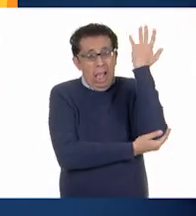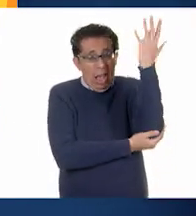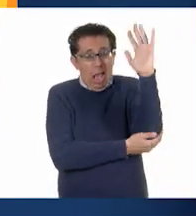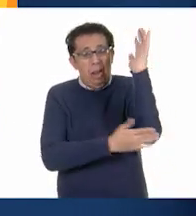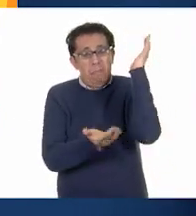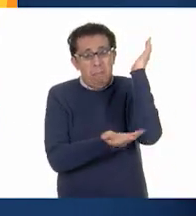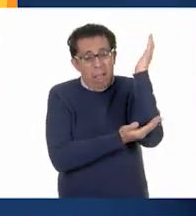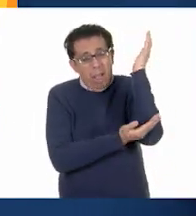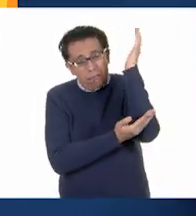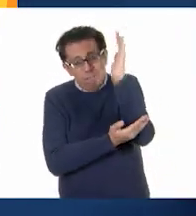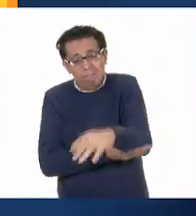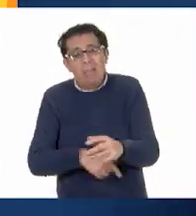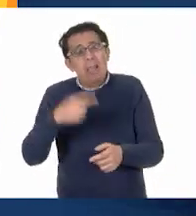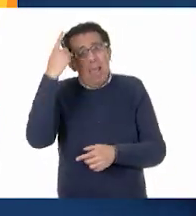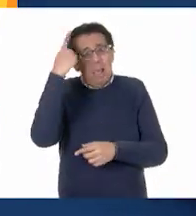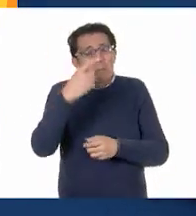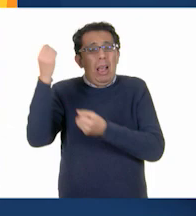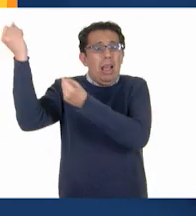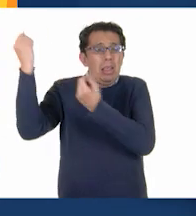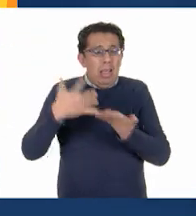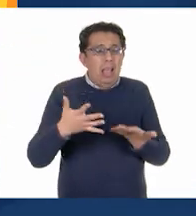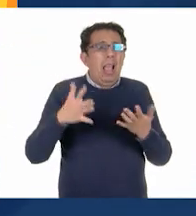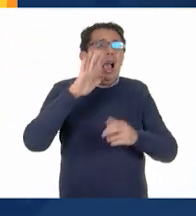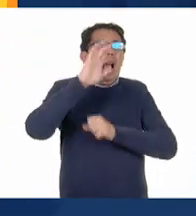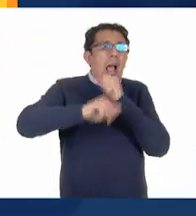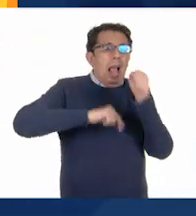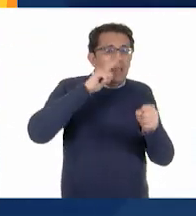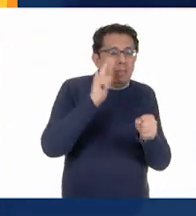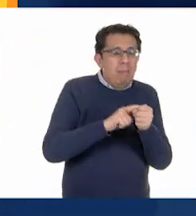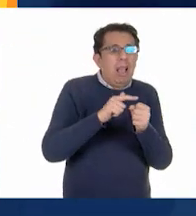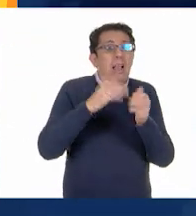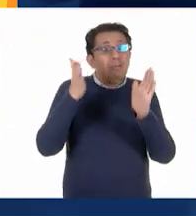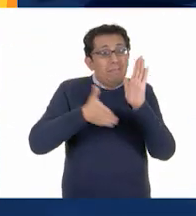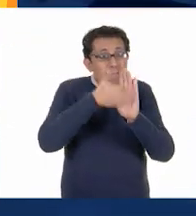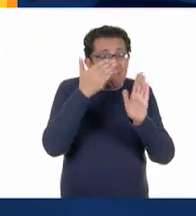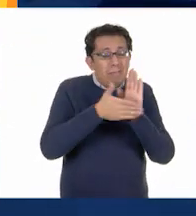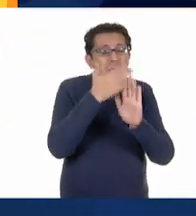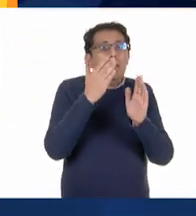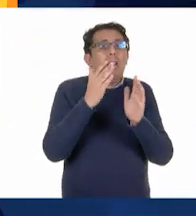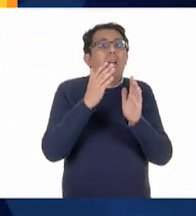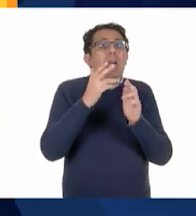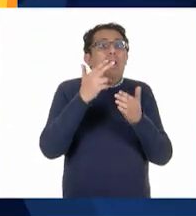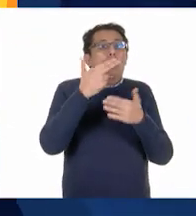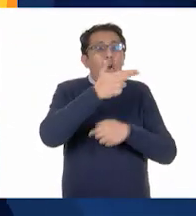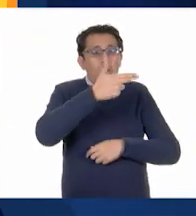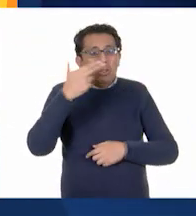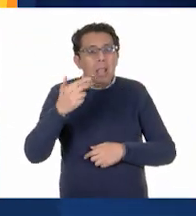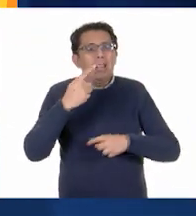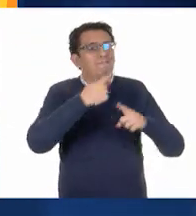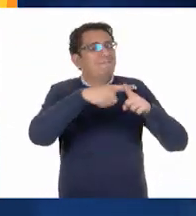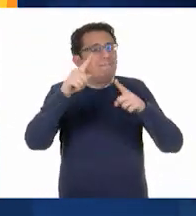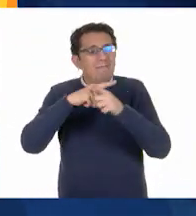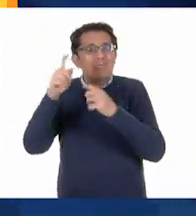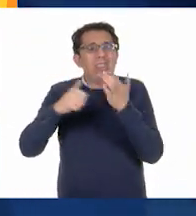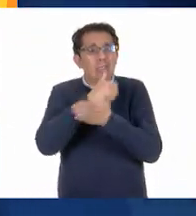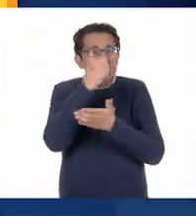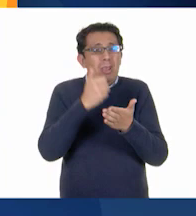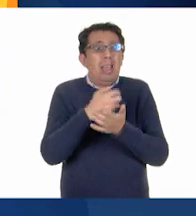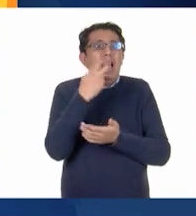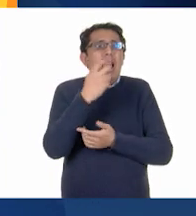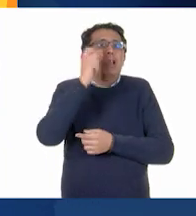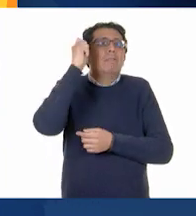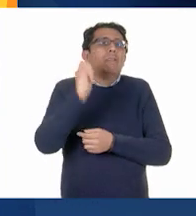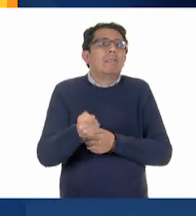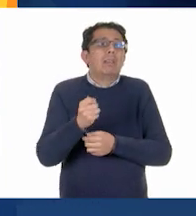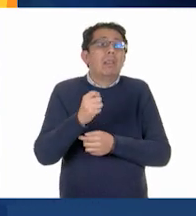para ganadería, agricultura, zonas hoteleras, ciudades, Esto significa que hemos perdido biodiversidad